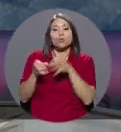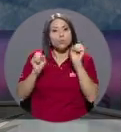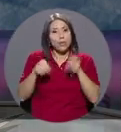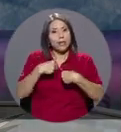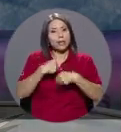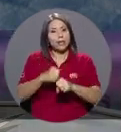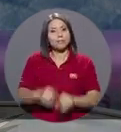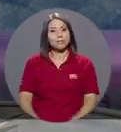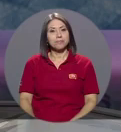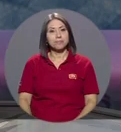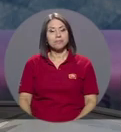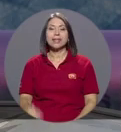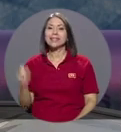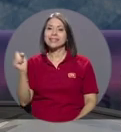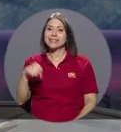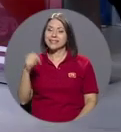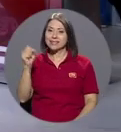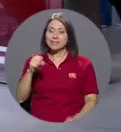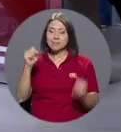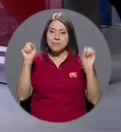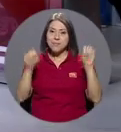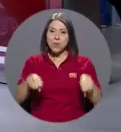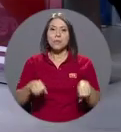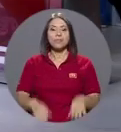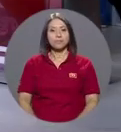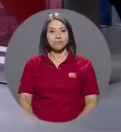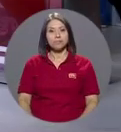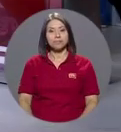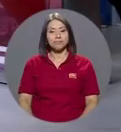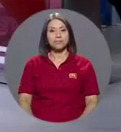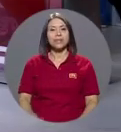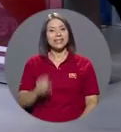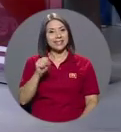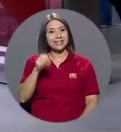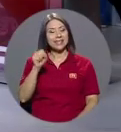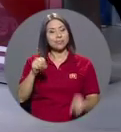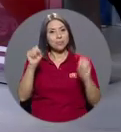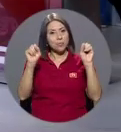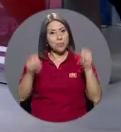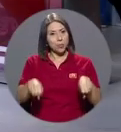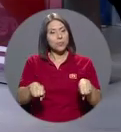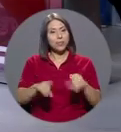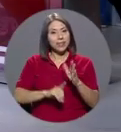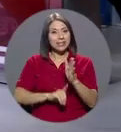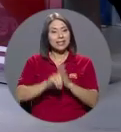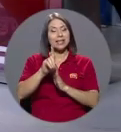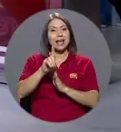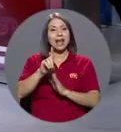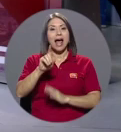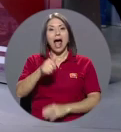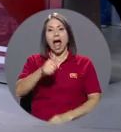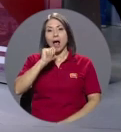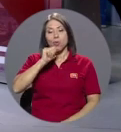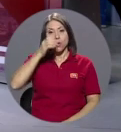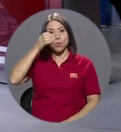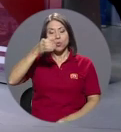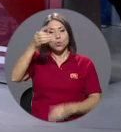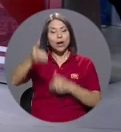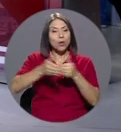grupos podrían organizarse para realizar? Sí es posible. O sea, sí es posible